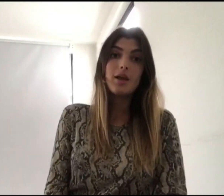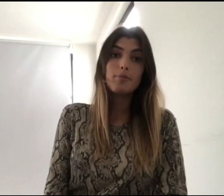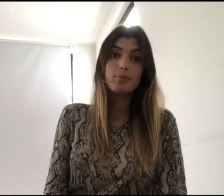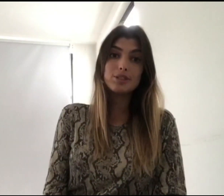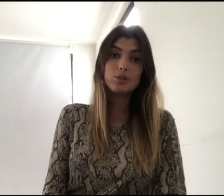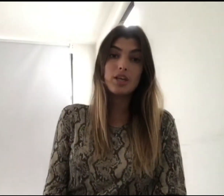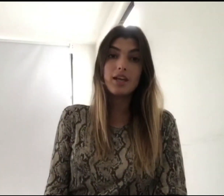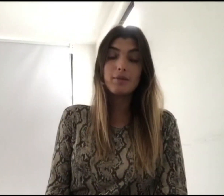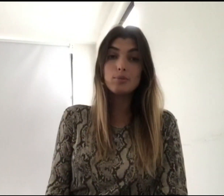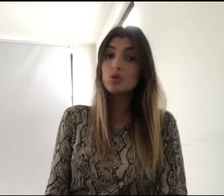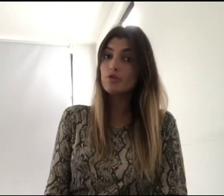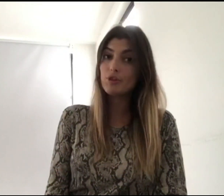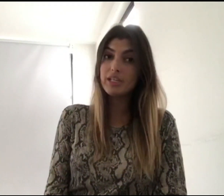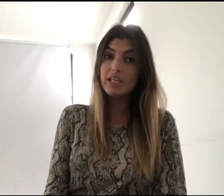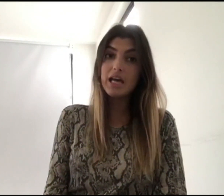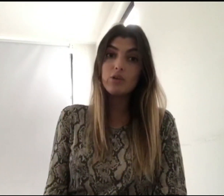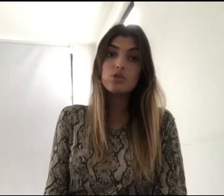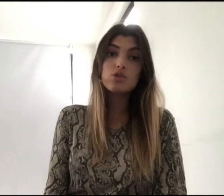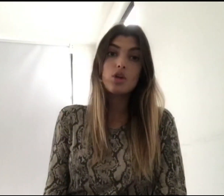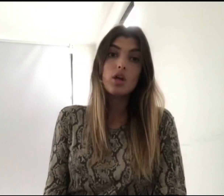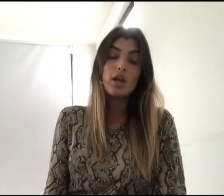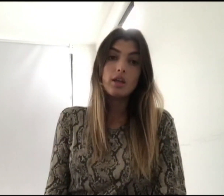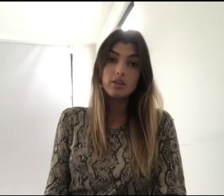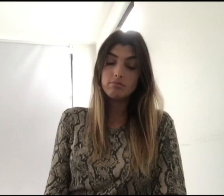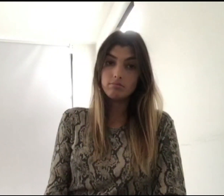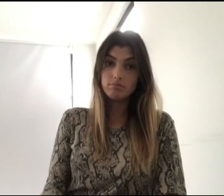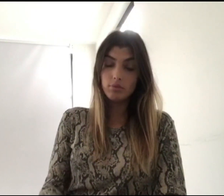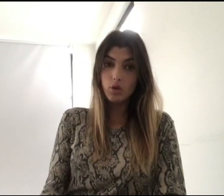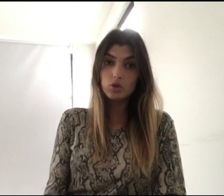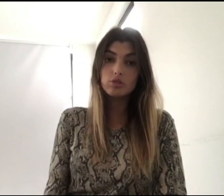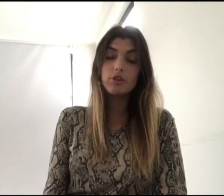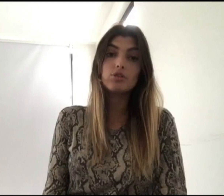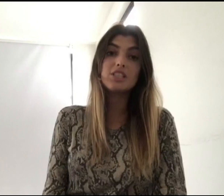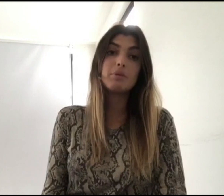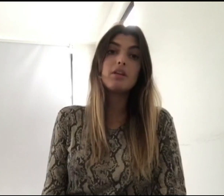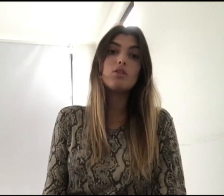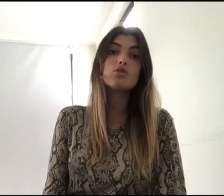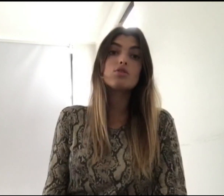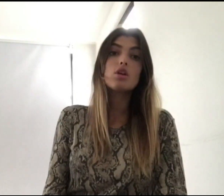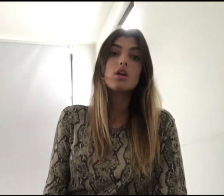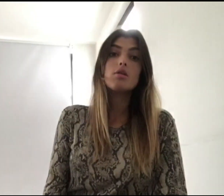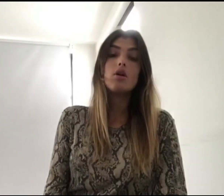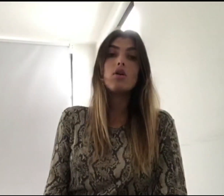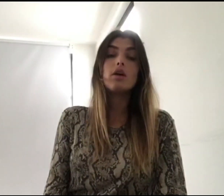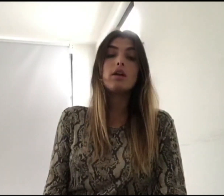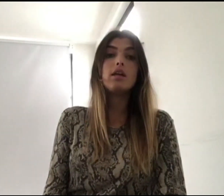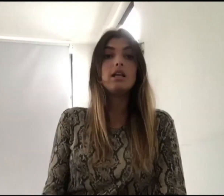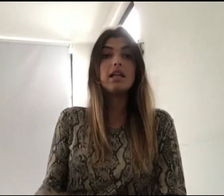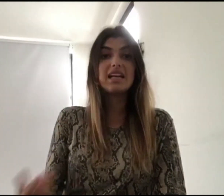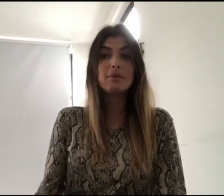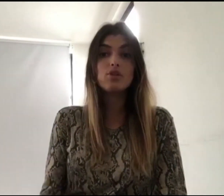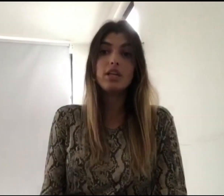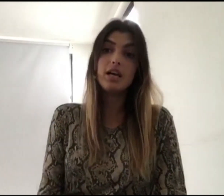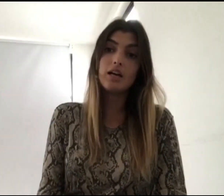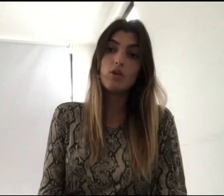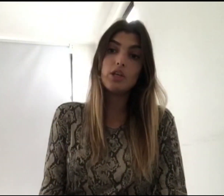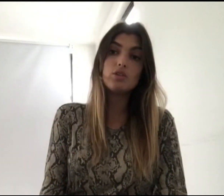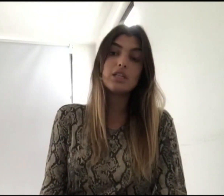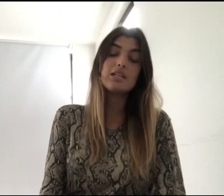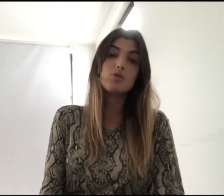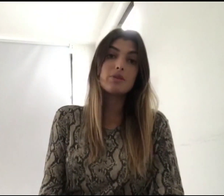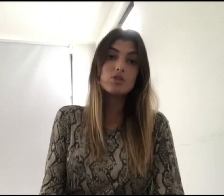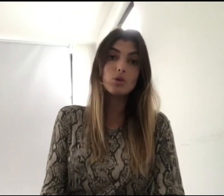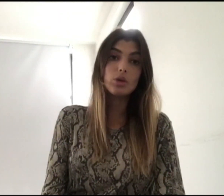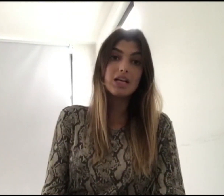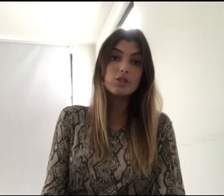ingresos, puesto que muchos fueron liquidados, otros fueron despedidos y la gran mayoría